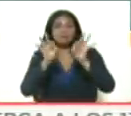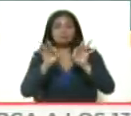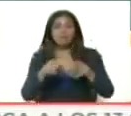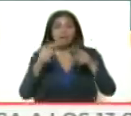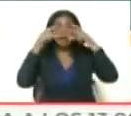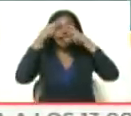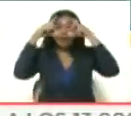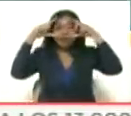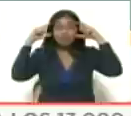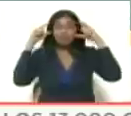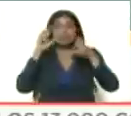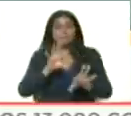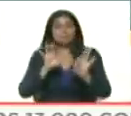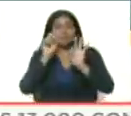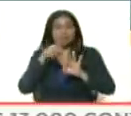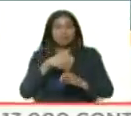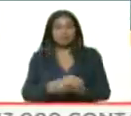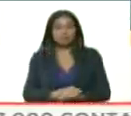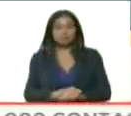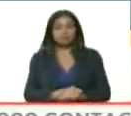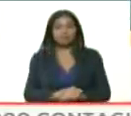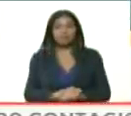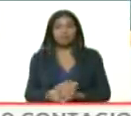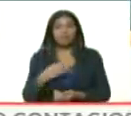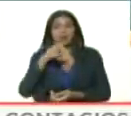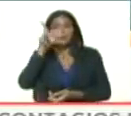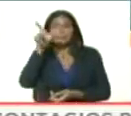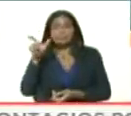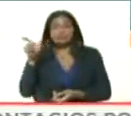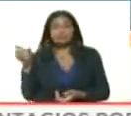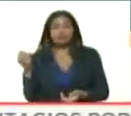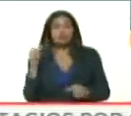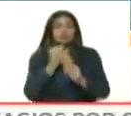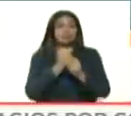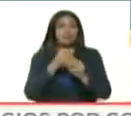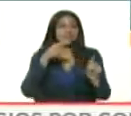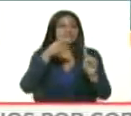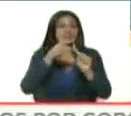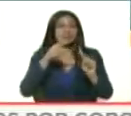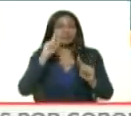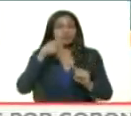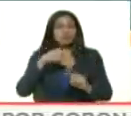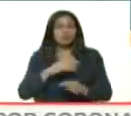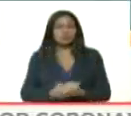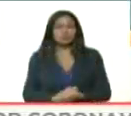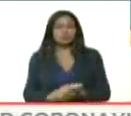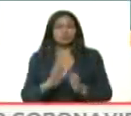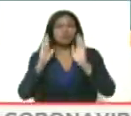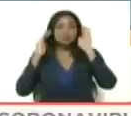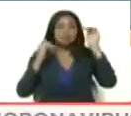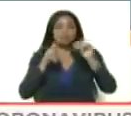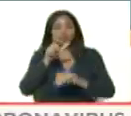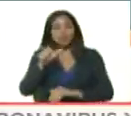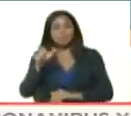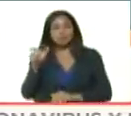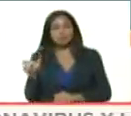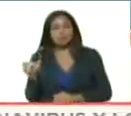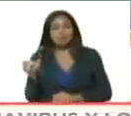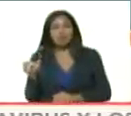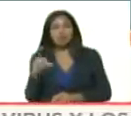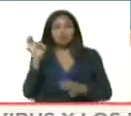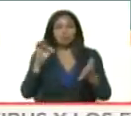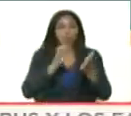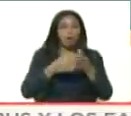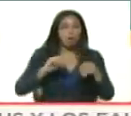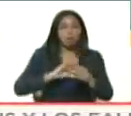lentes de protección, para los que están allí directamente en atención a los pacientes contagiados